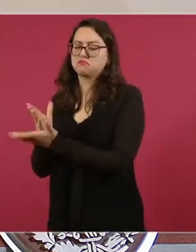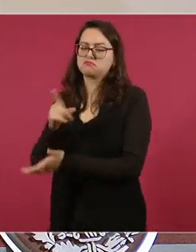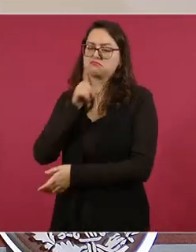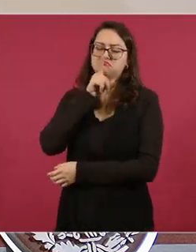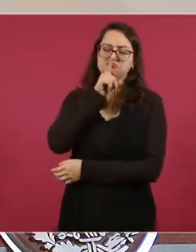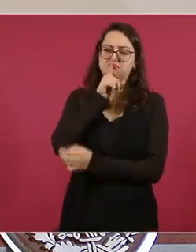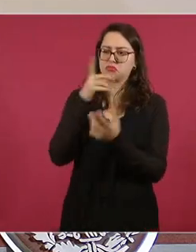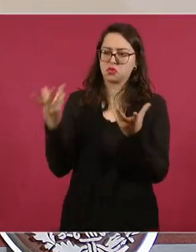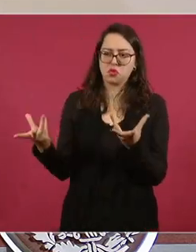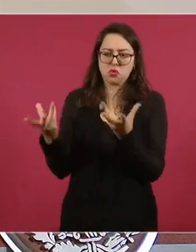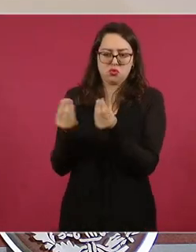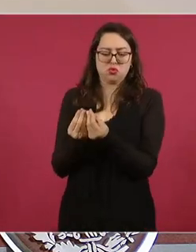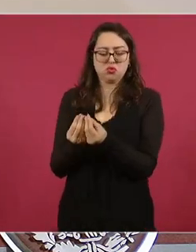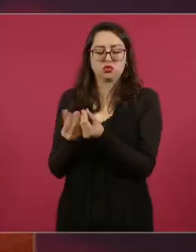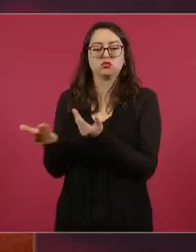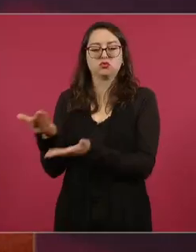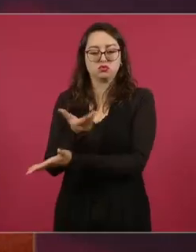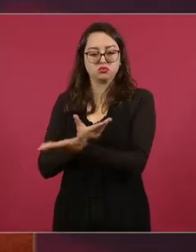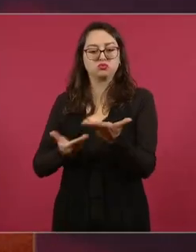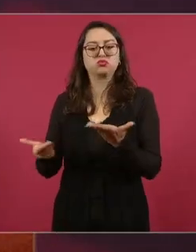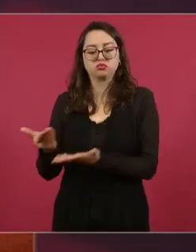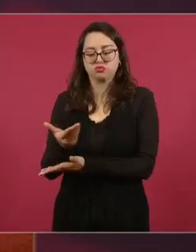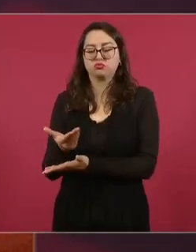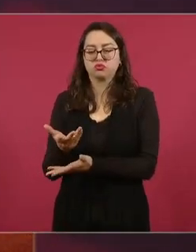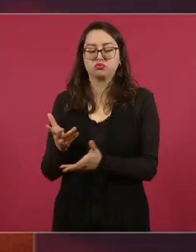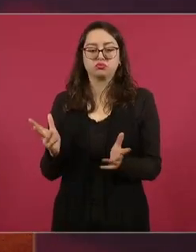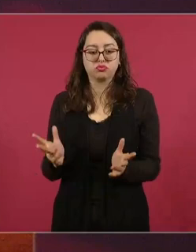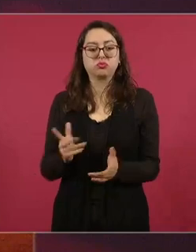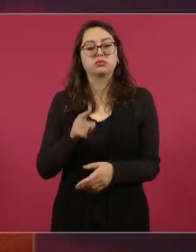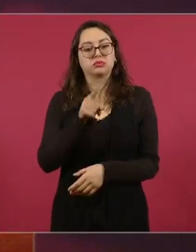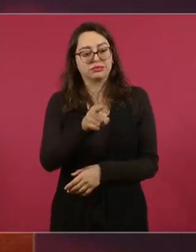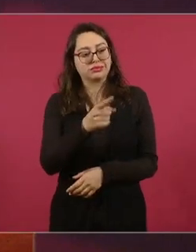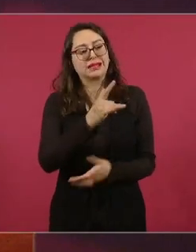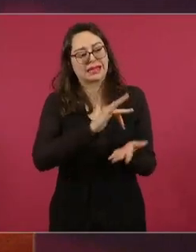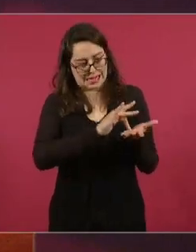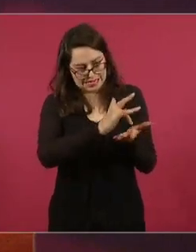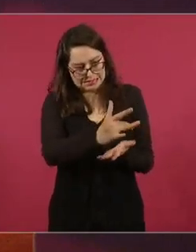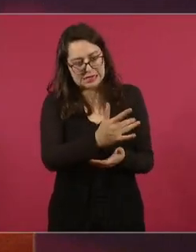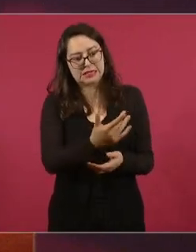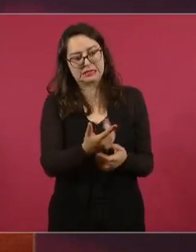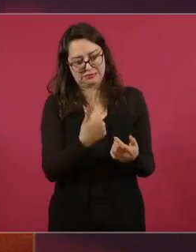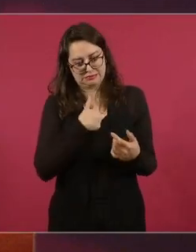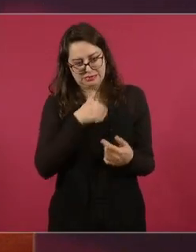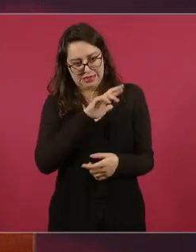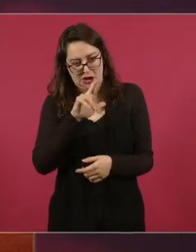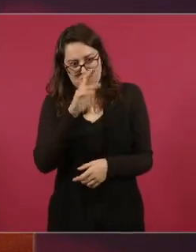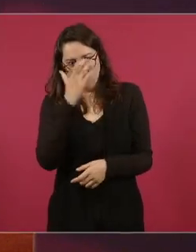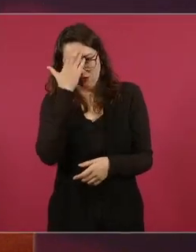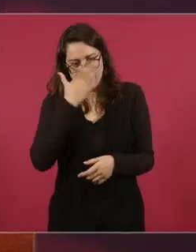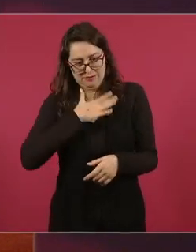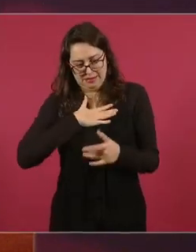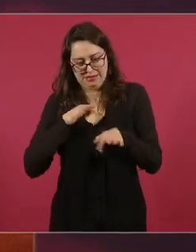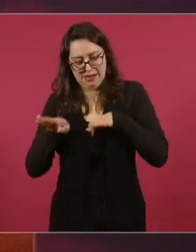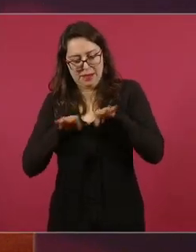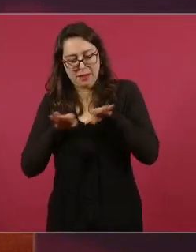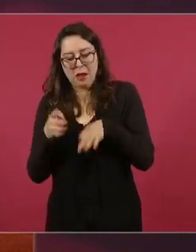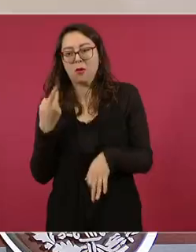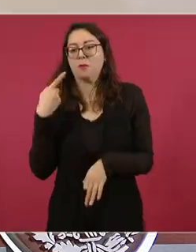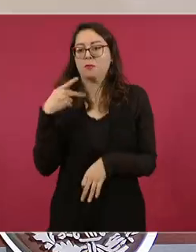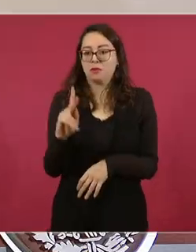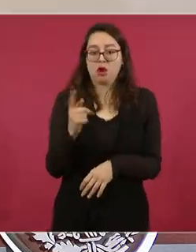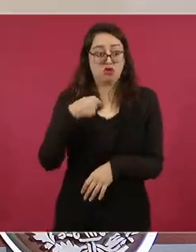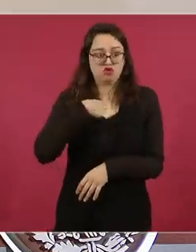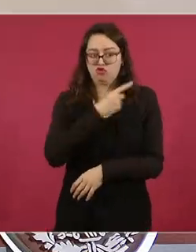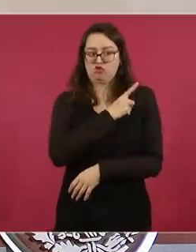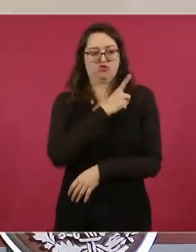no es solamente por el trabajo de la secretaría. Agradezco su comentario, pero es un trabajo en el que